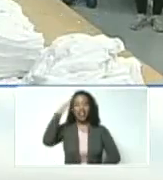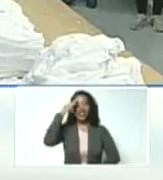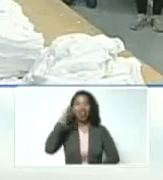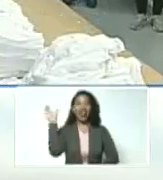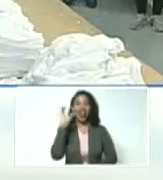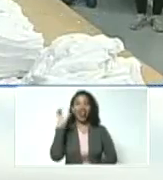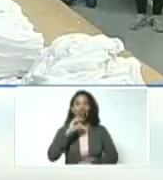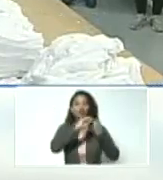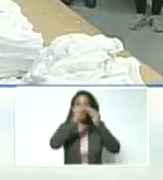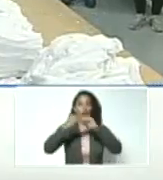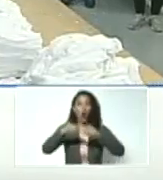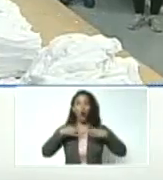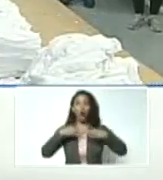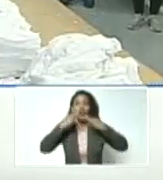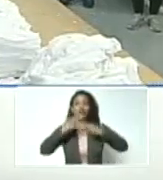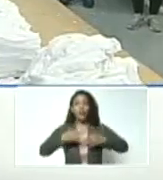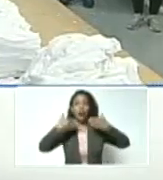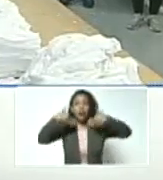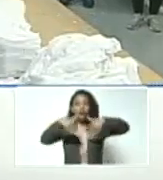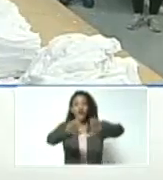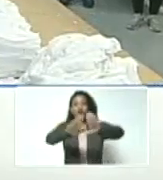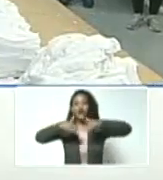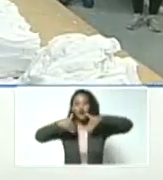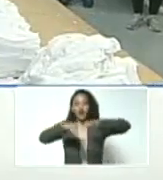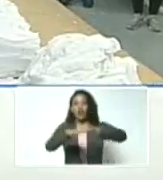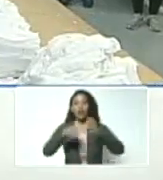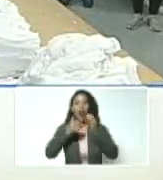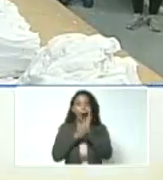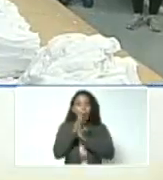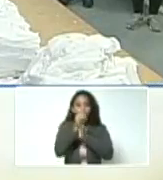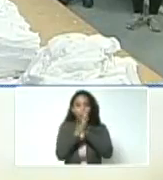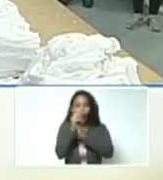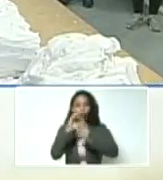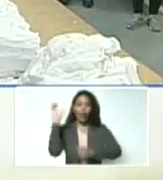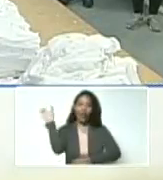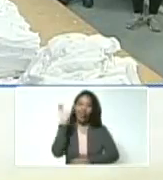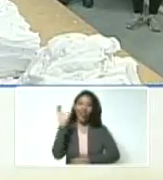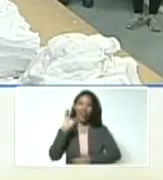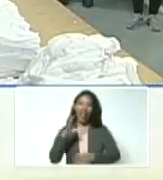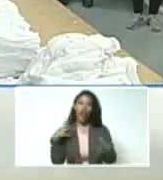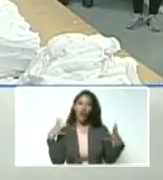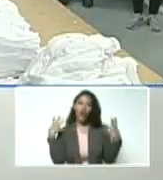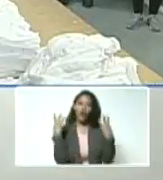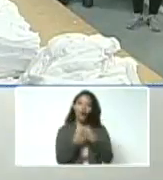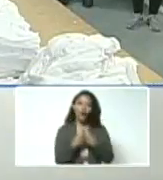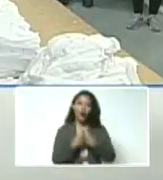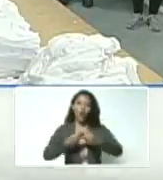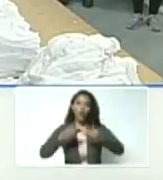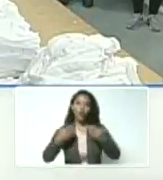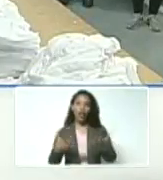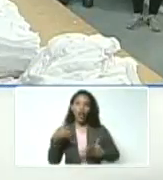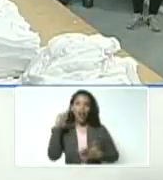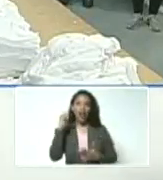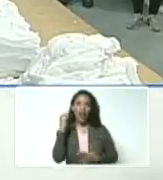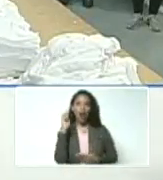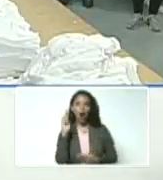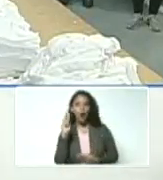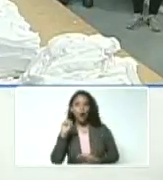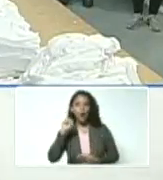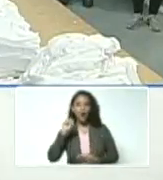de uniformes del plan textiles de los emprendedores de Caracas, al lado de Naúm